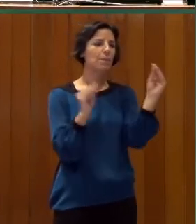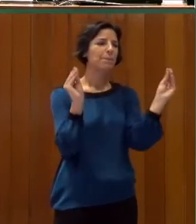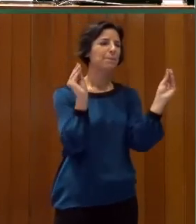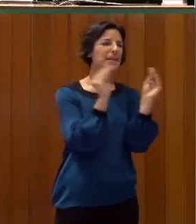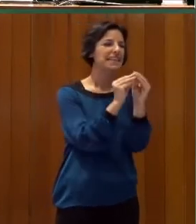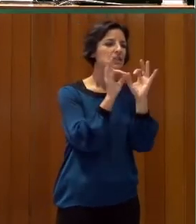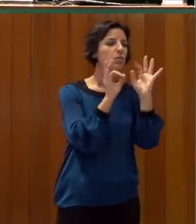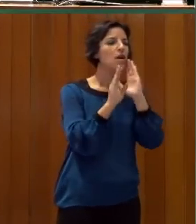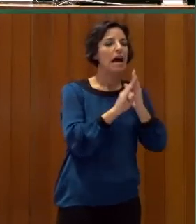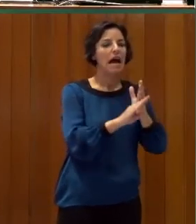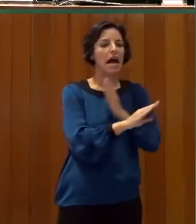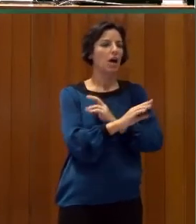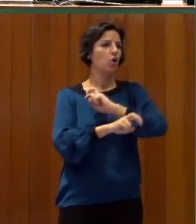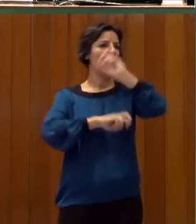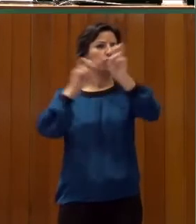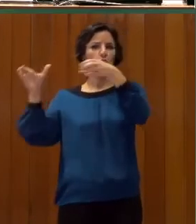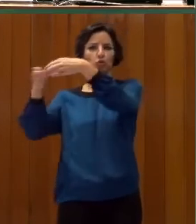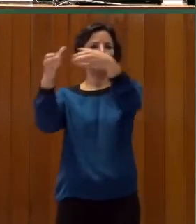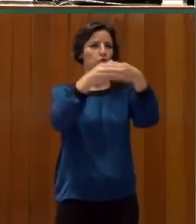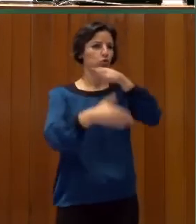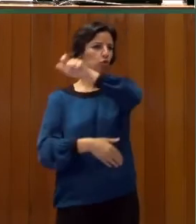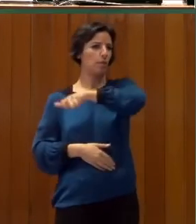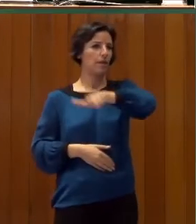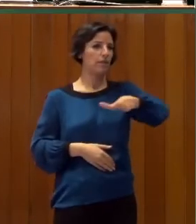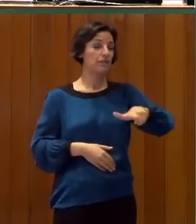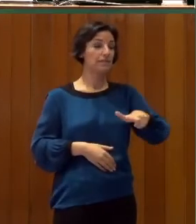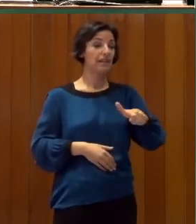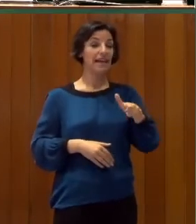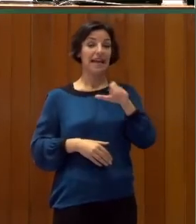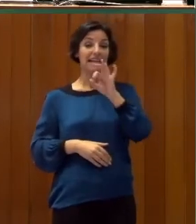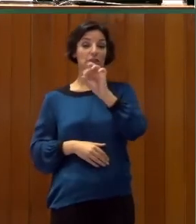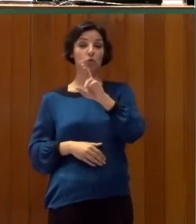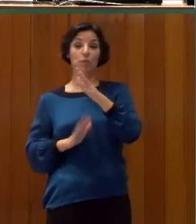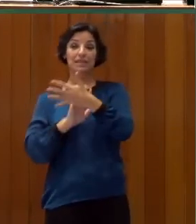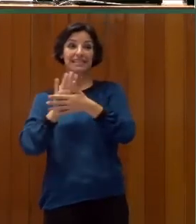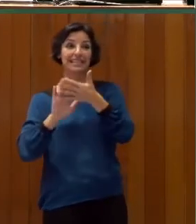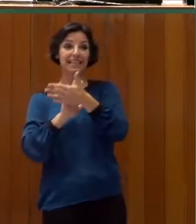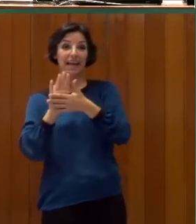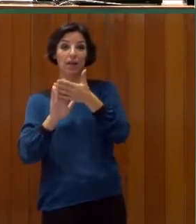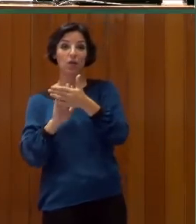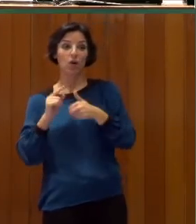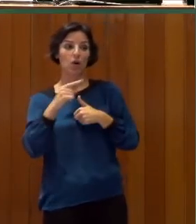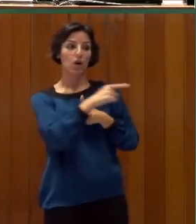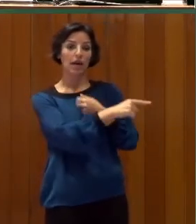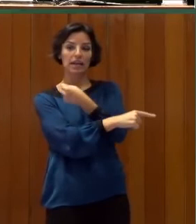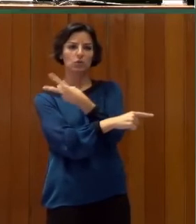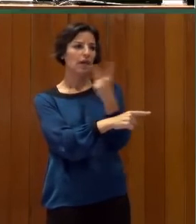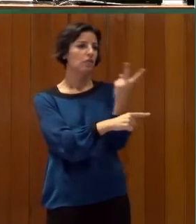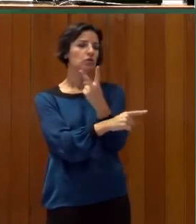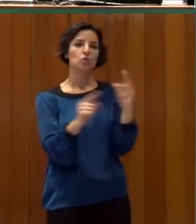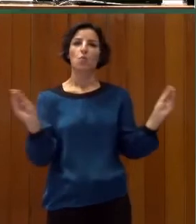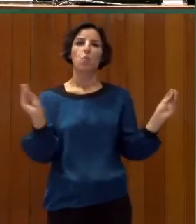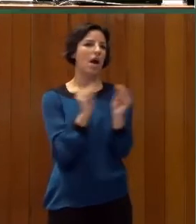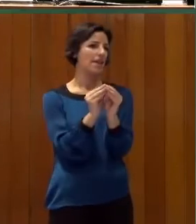estudios previos con otras poblaciones. En el Stroop signado se produce el mismo efecto que en el verbal y no verbal.